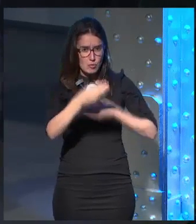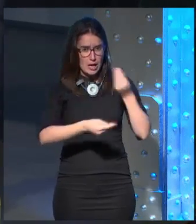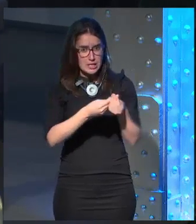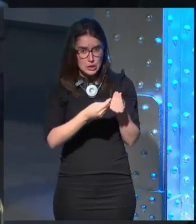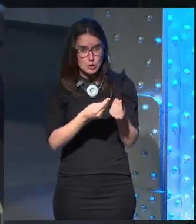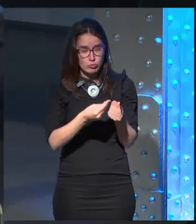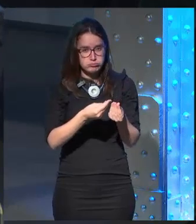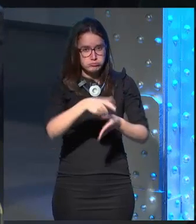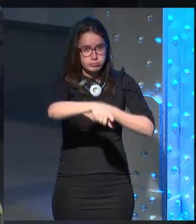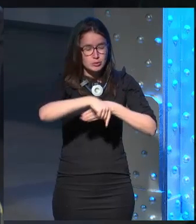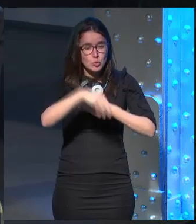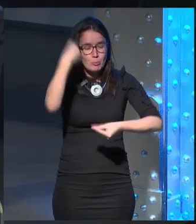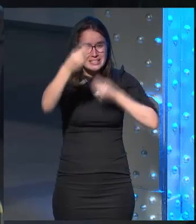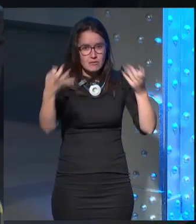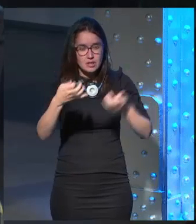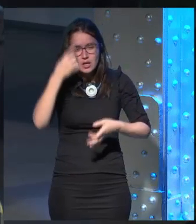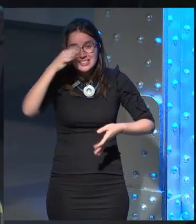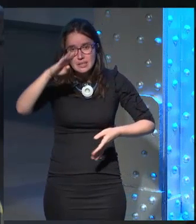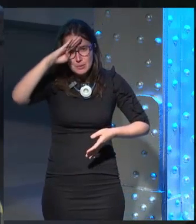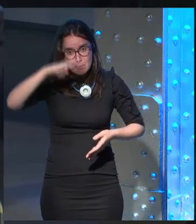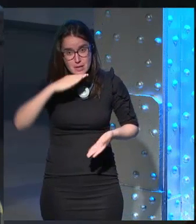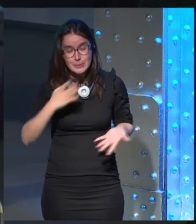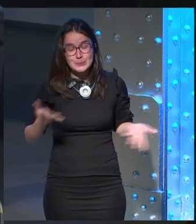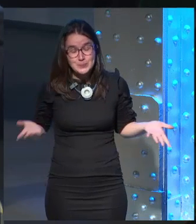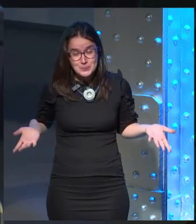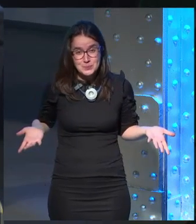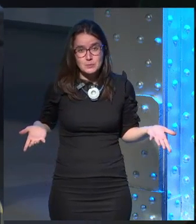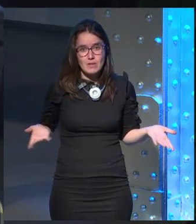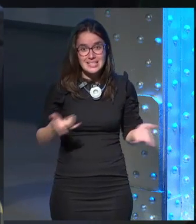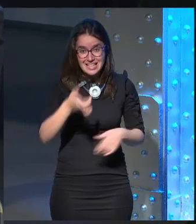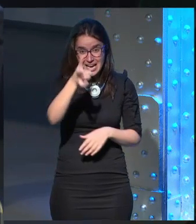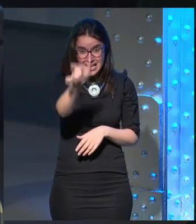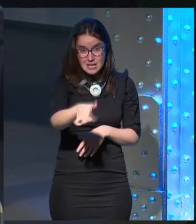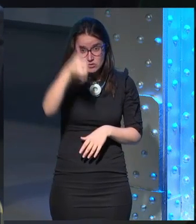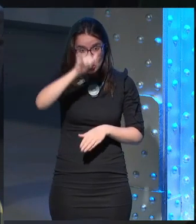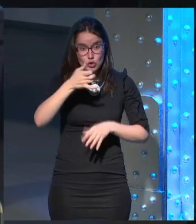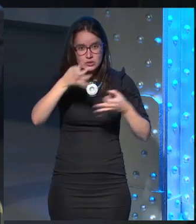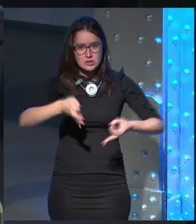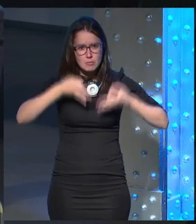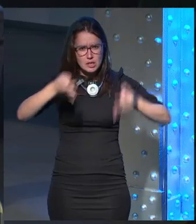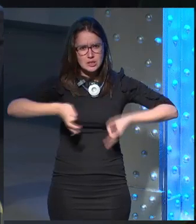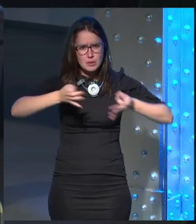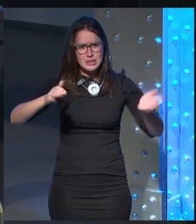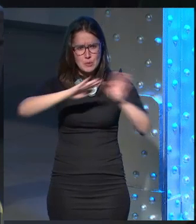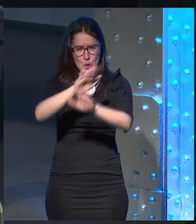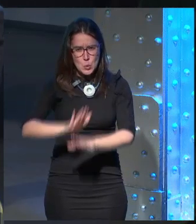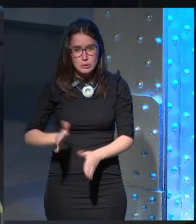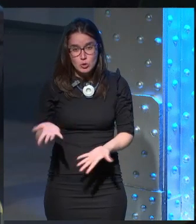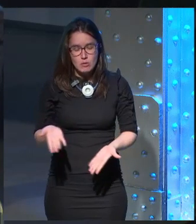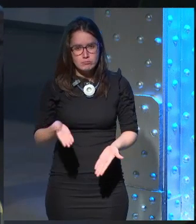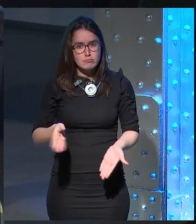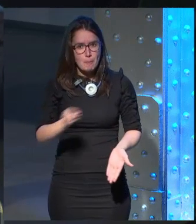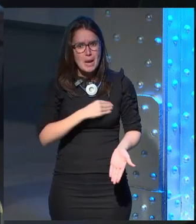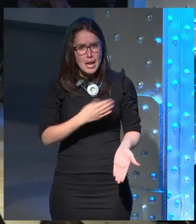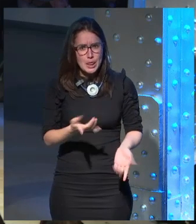esto. ¿Y en qué pensabas? Me dijo: ¿sabes, papá? A ese chico siempre le escogen el último. Entonces se merecía